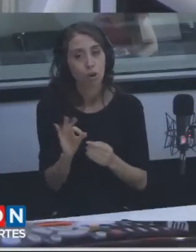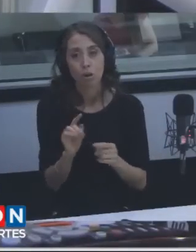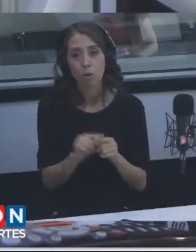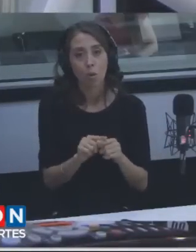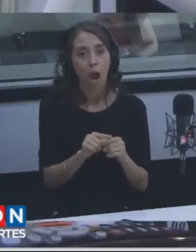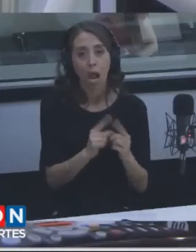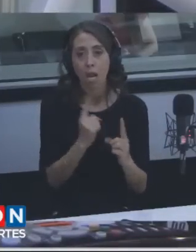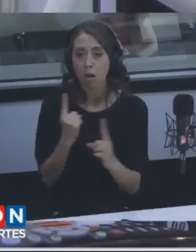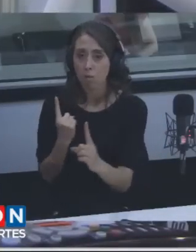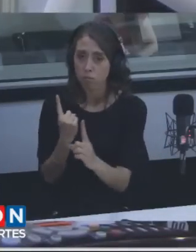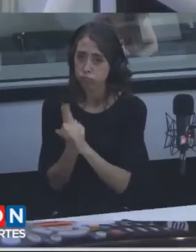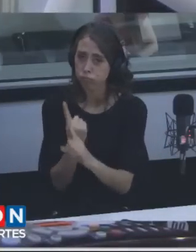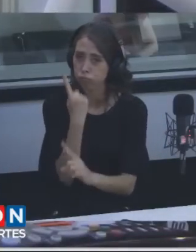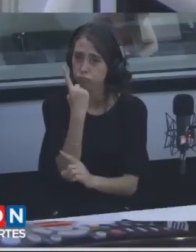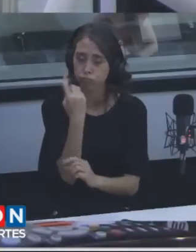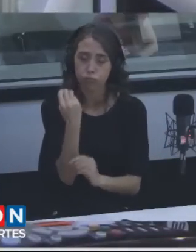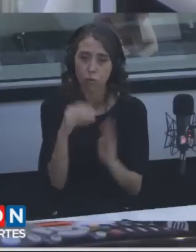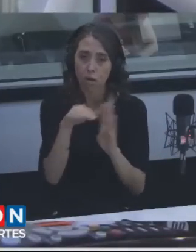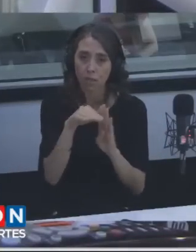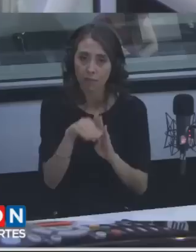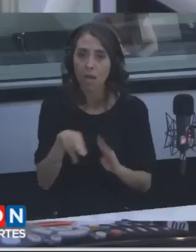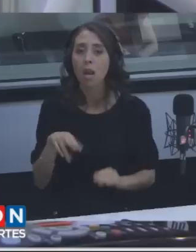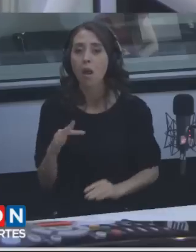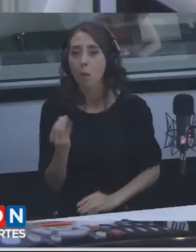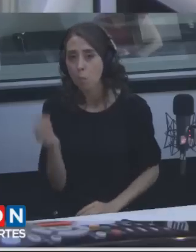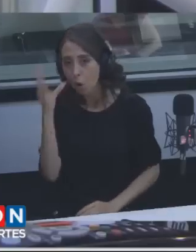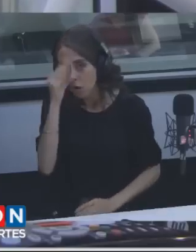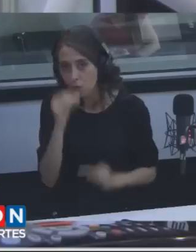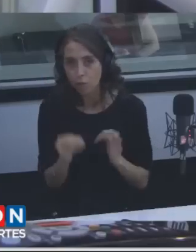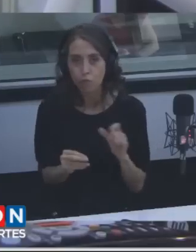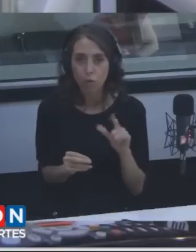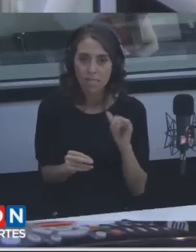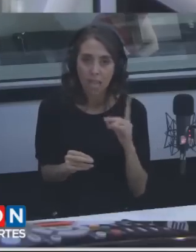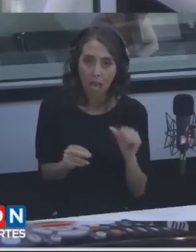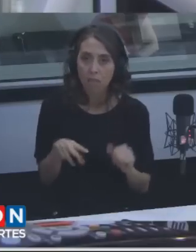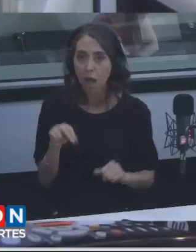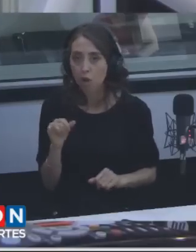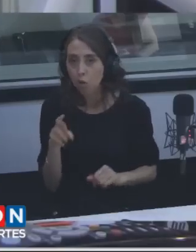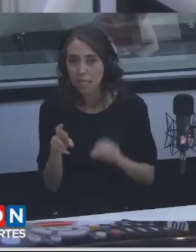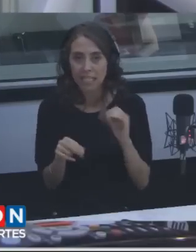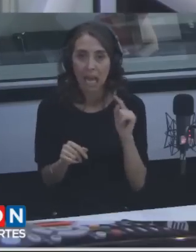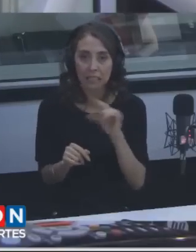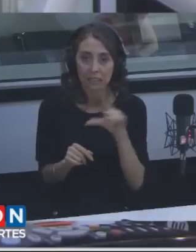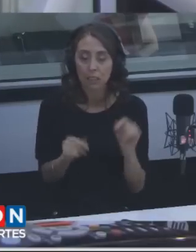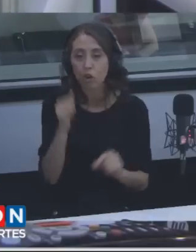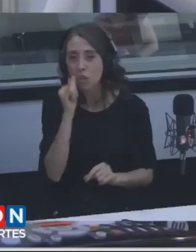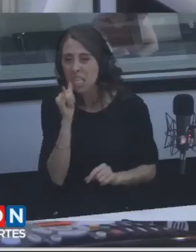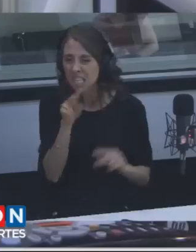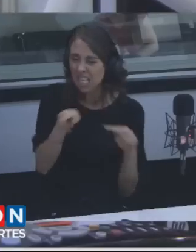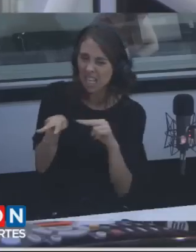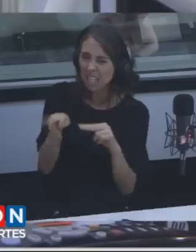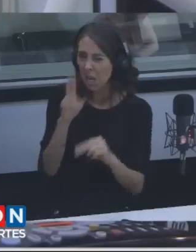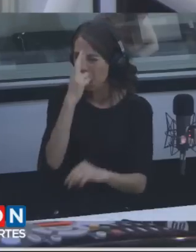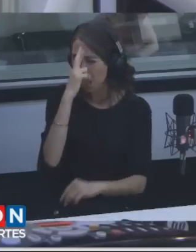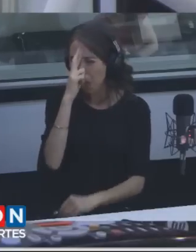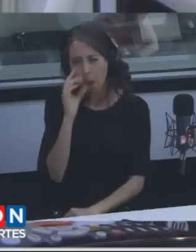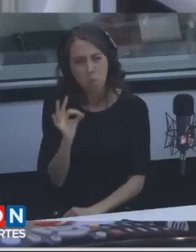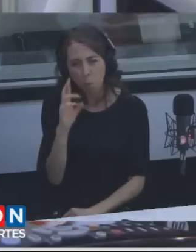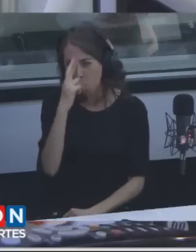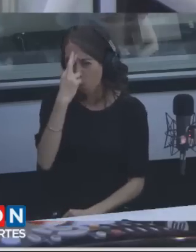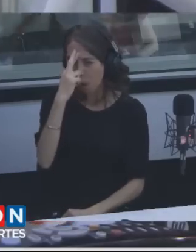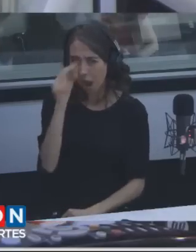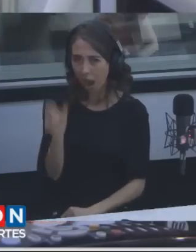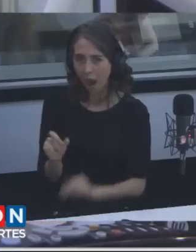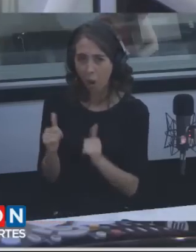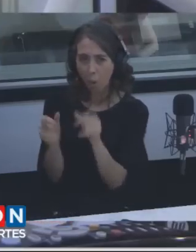nivel individual tremendo de Fuensalida, de Noir, de Buonanotte, de Castillo. Y un Iquique para mí muy extraño, muy, muy extraño respecto